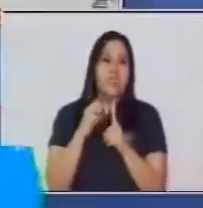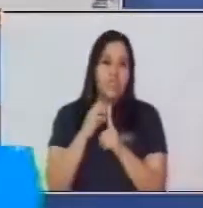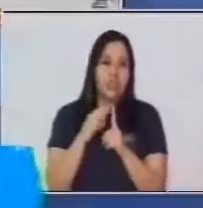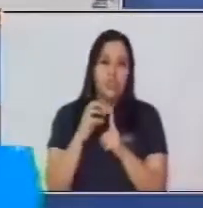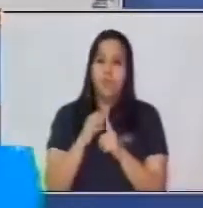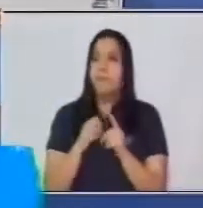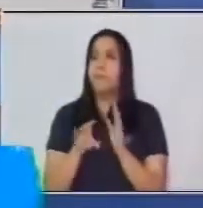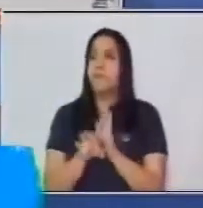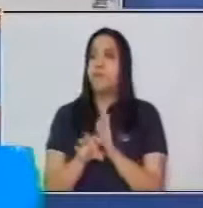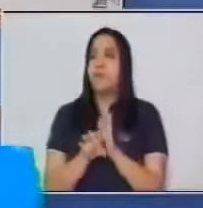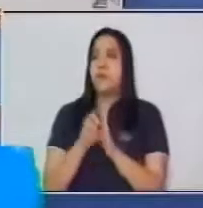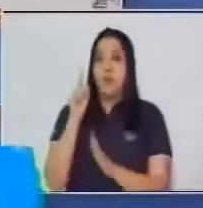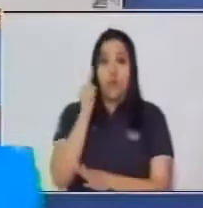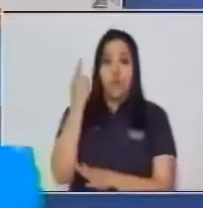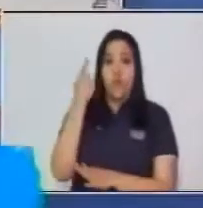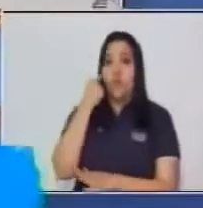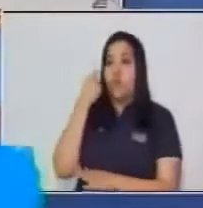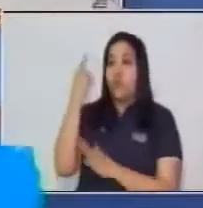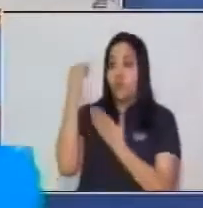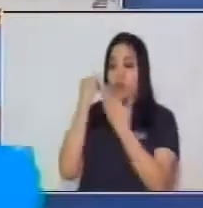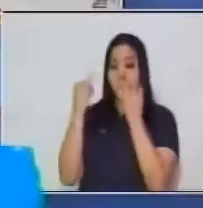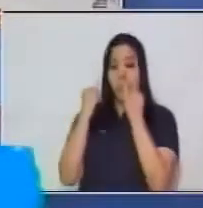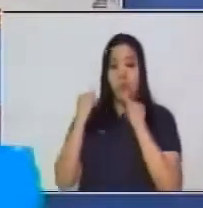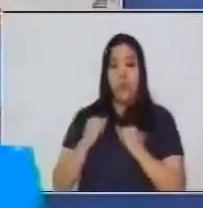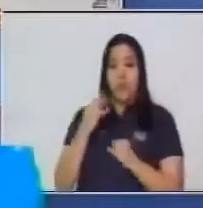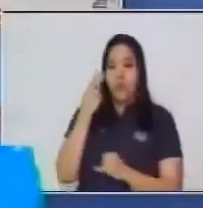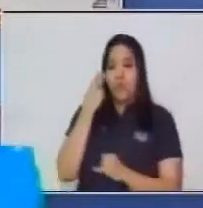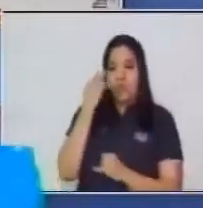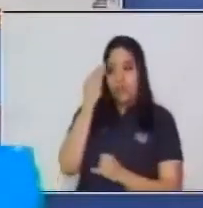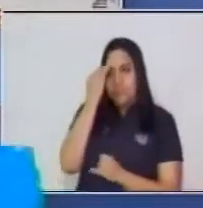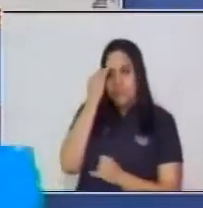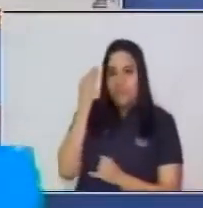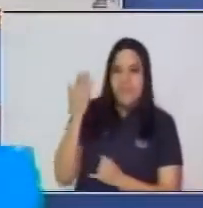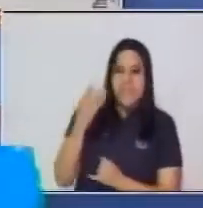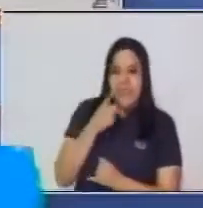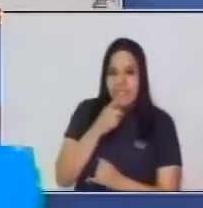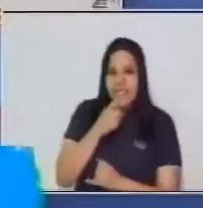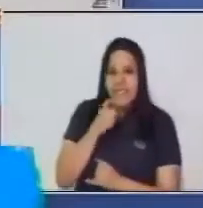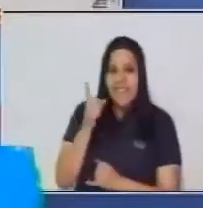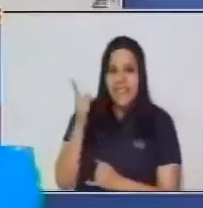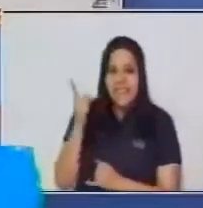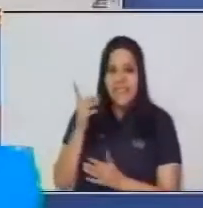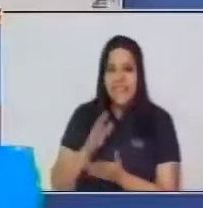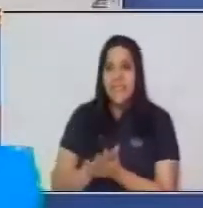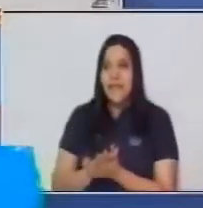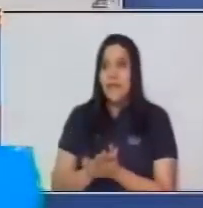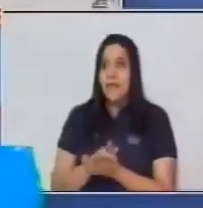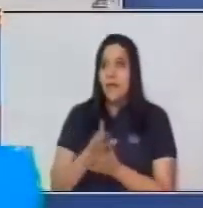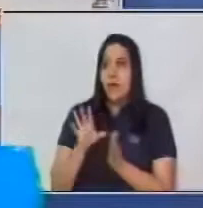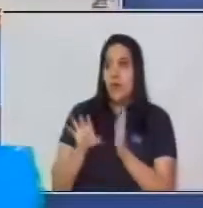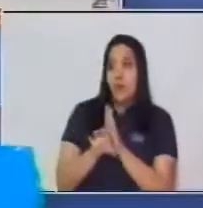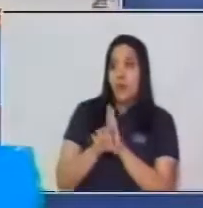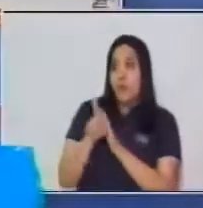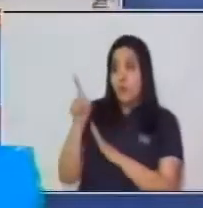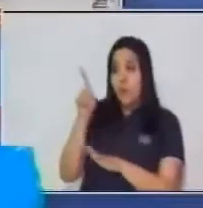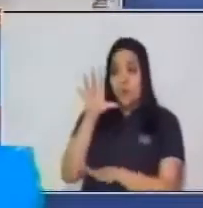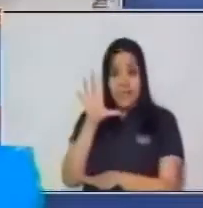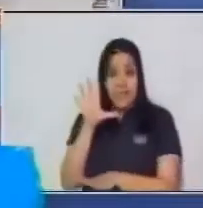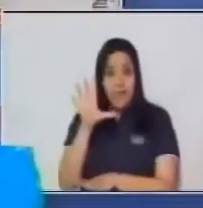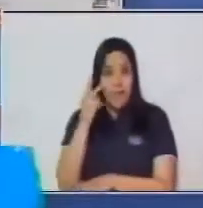es el personaje 1? ¿O reconoces alguno de estos personajes? Por ejemplo, el 5, ¿lo has visto?